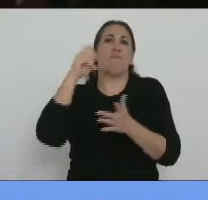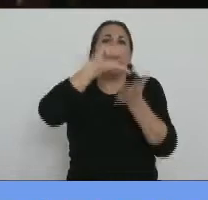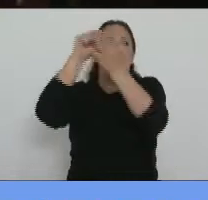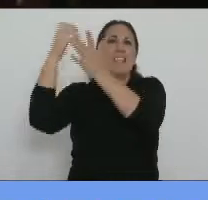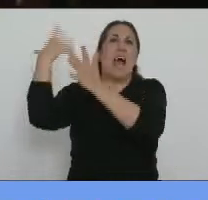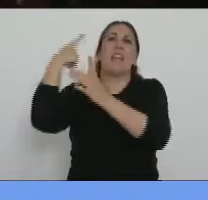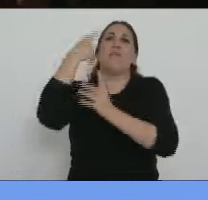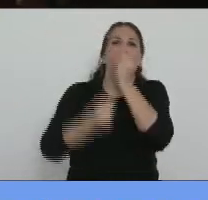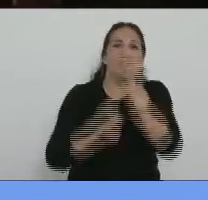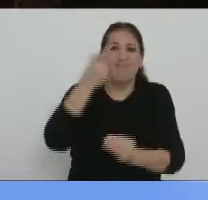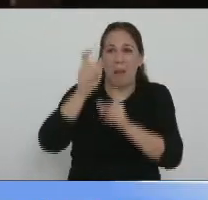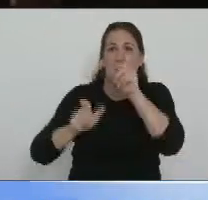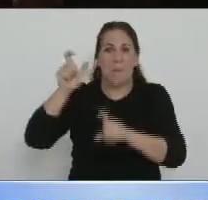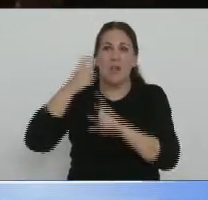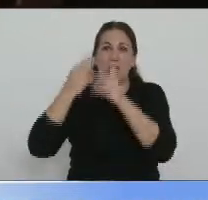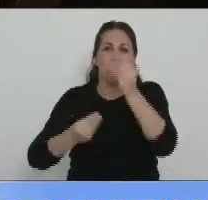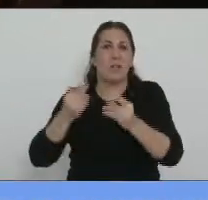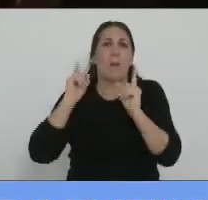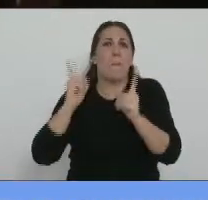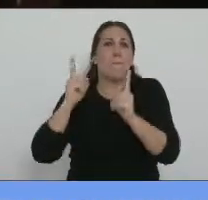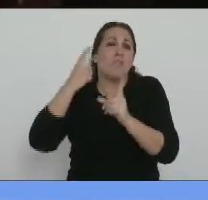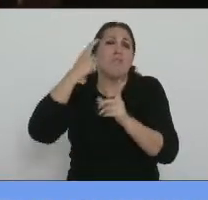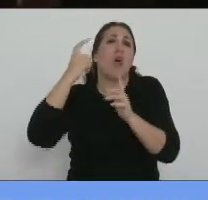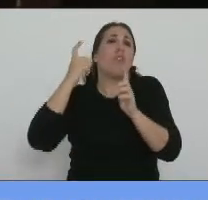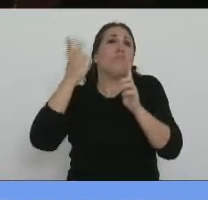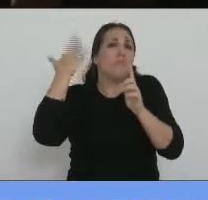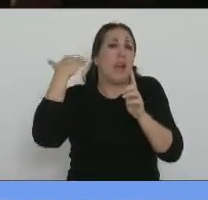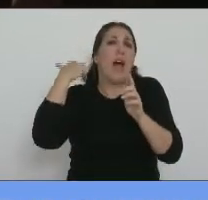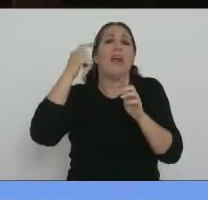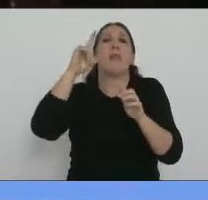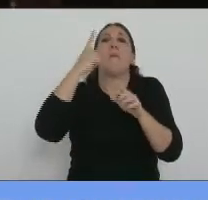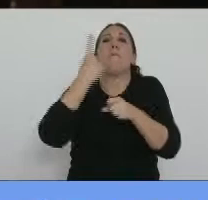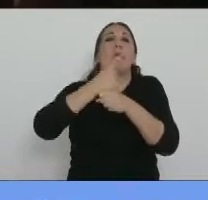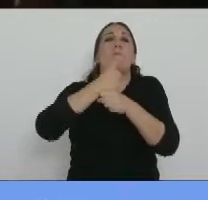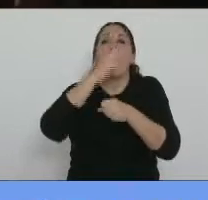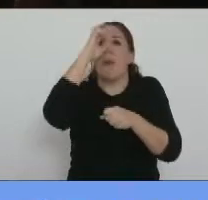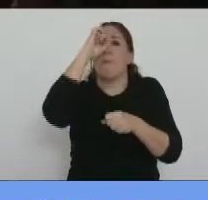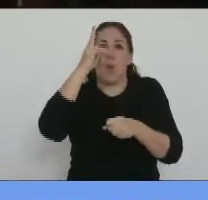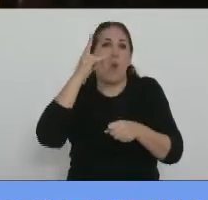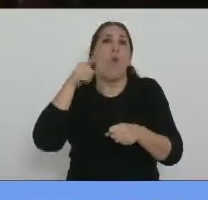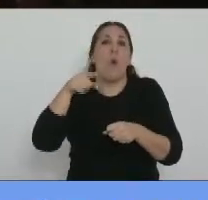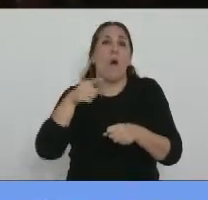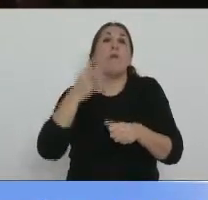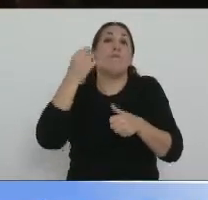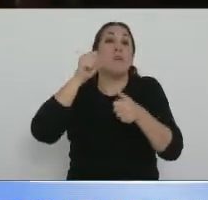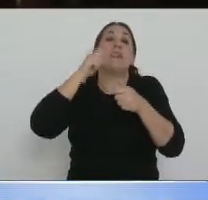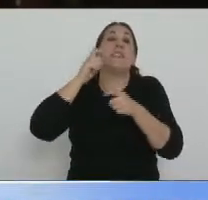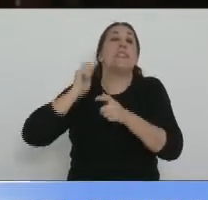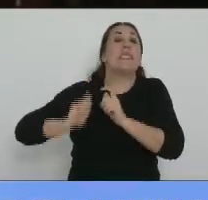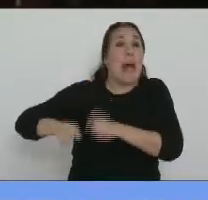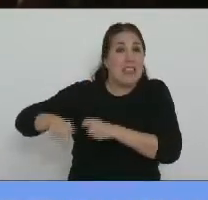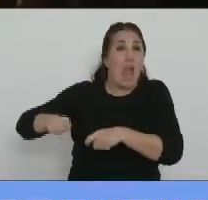un producto de la corriente inmigratoria que vino del alto perú no y sin duda es santiago del estero la madre de ciudades